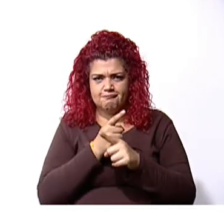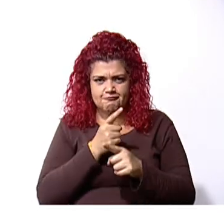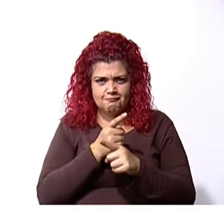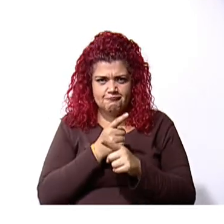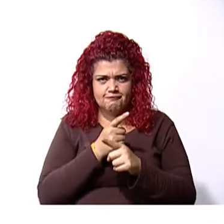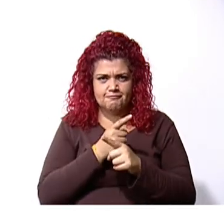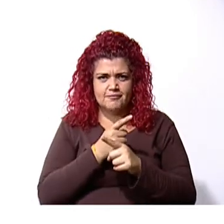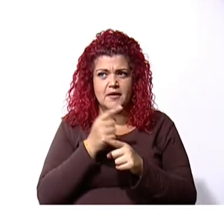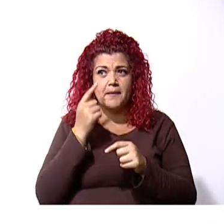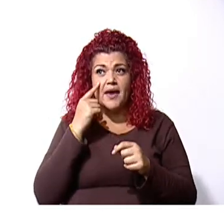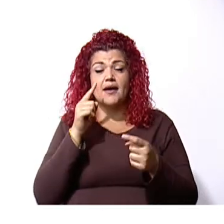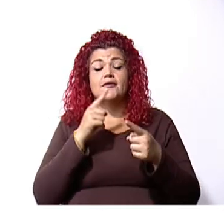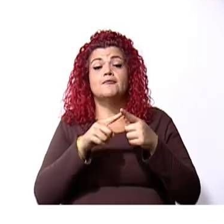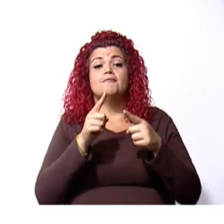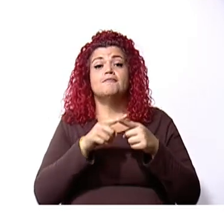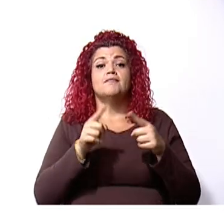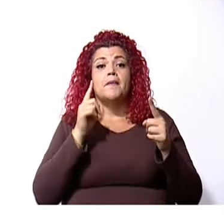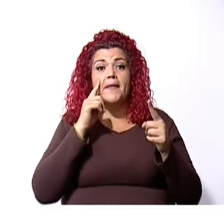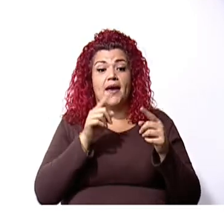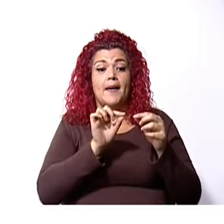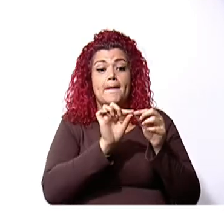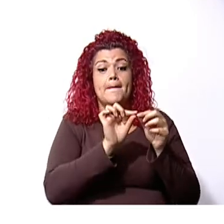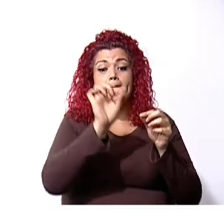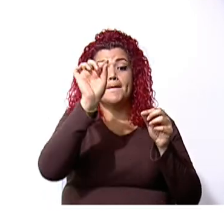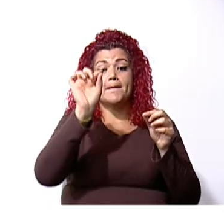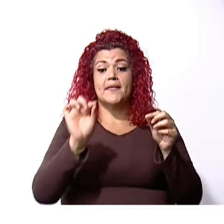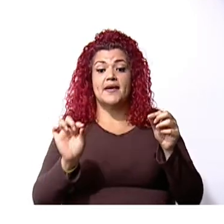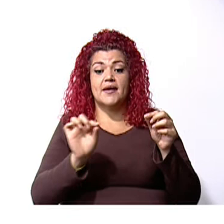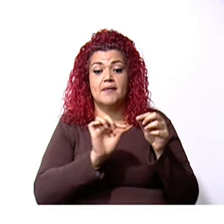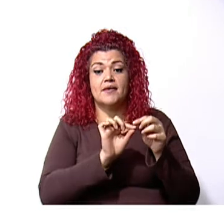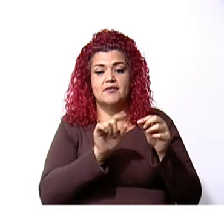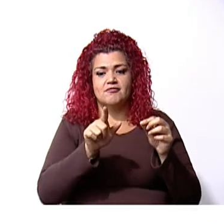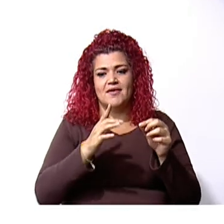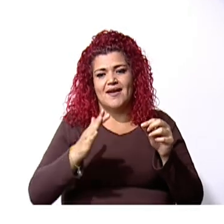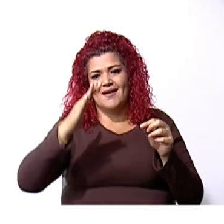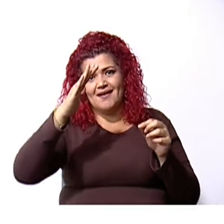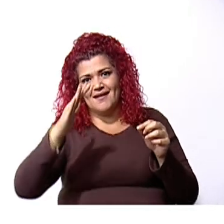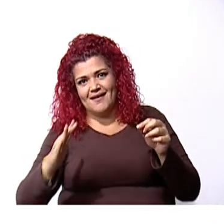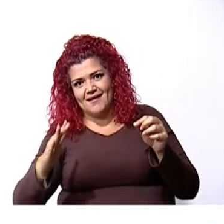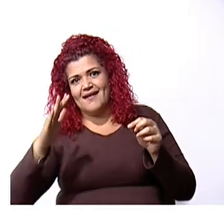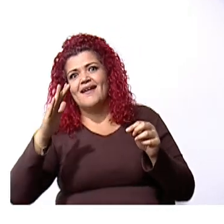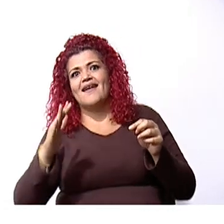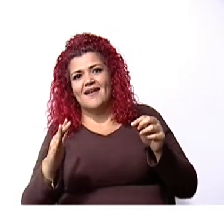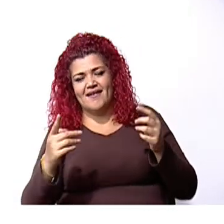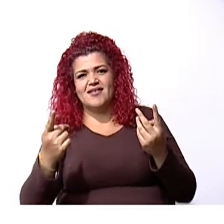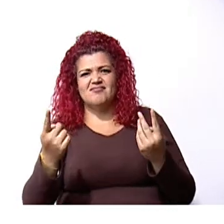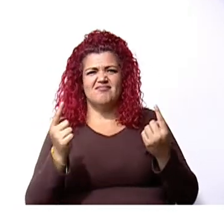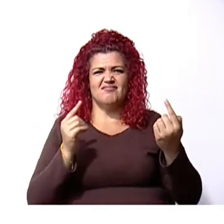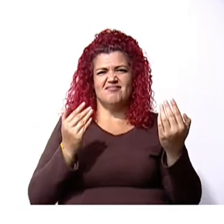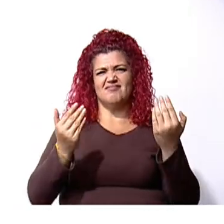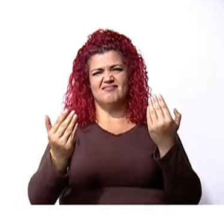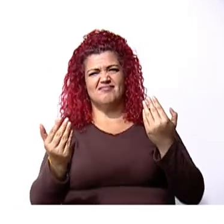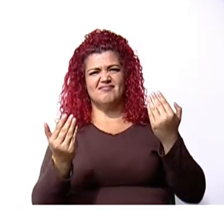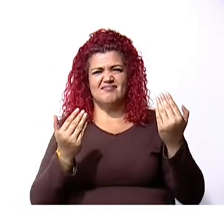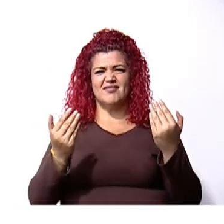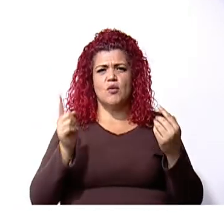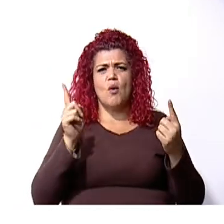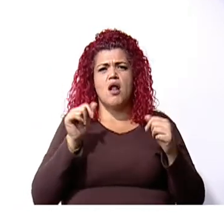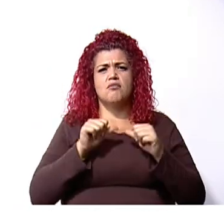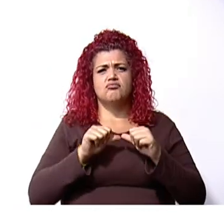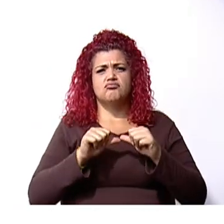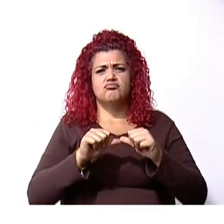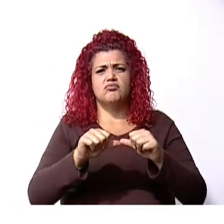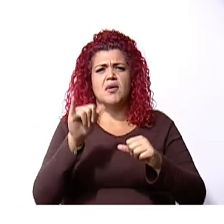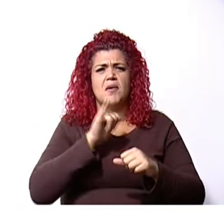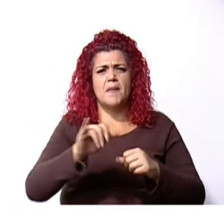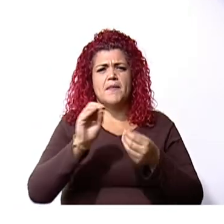Correcto, las variables son el perímetro y el lado, ¿verdad? Las variables. ¿Y cuál era la constante, el número